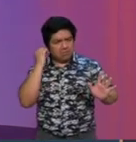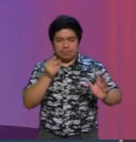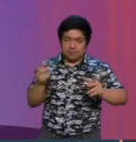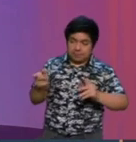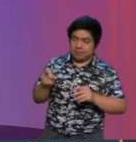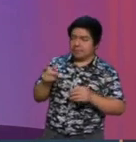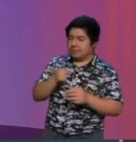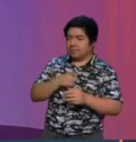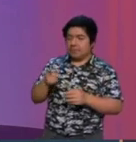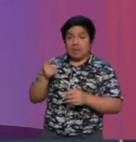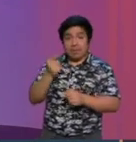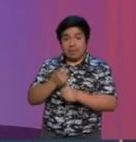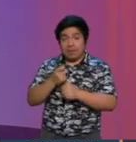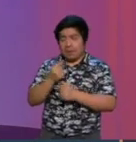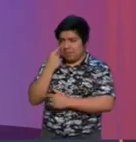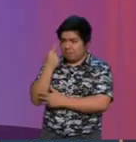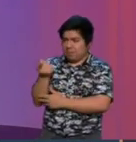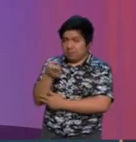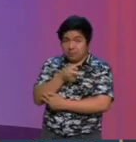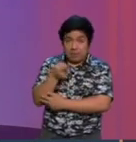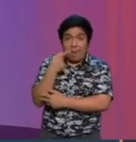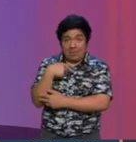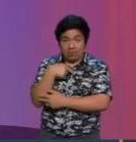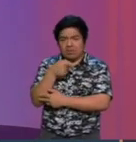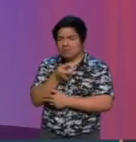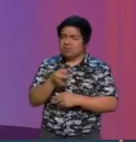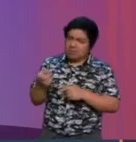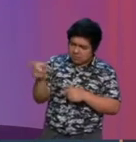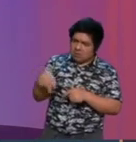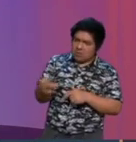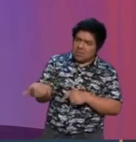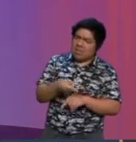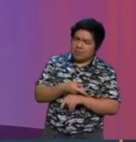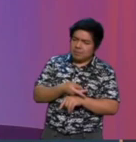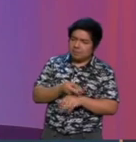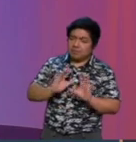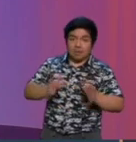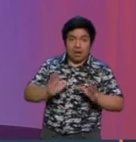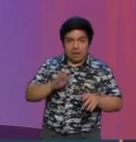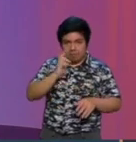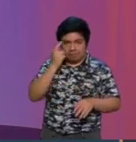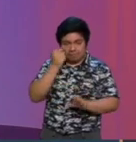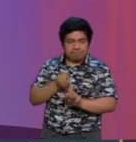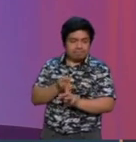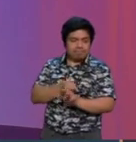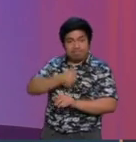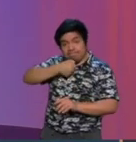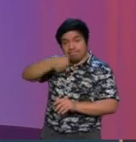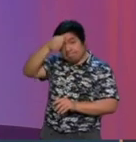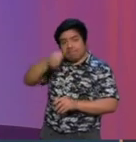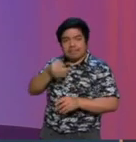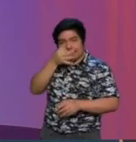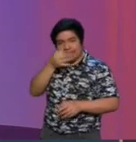y coincido, es escuchar a quienes viven en esta ciudad. Y por eso, ya arrancada formalmente, ya varios días, las campañas rumbo a